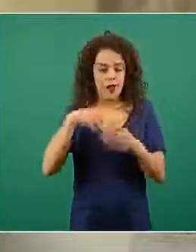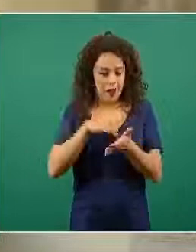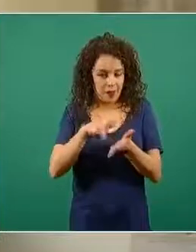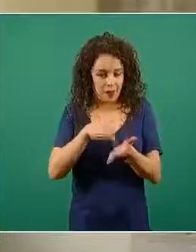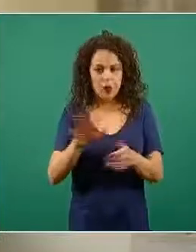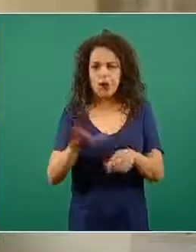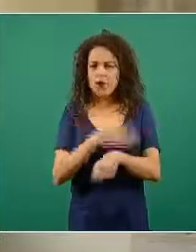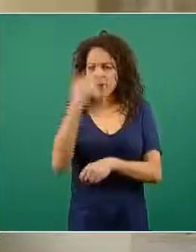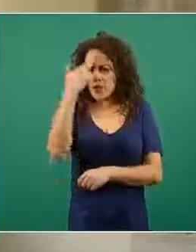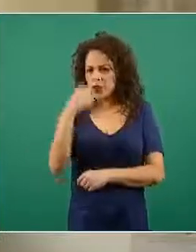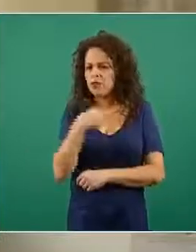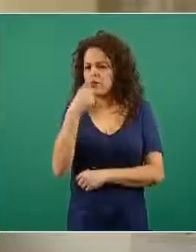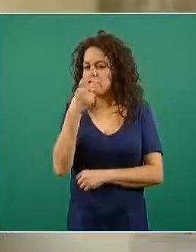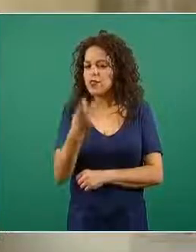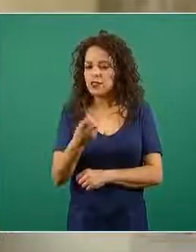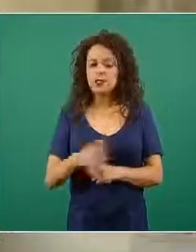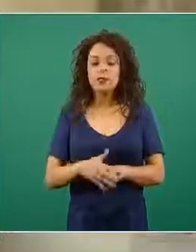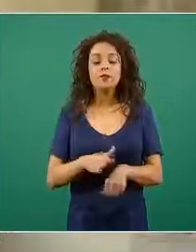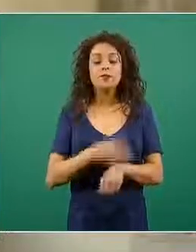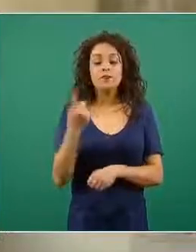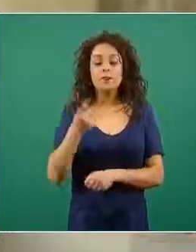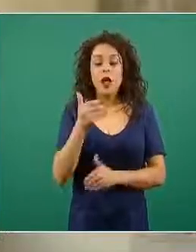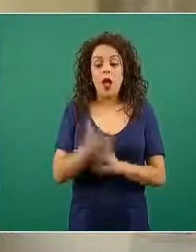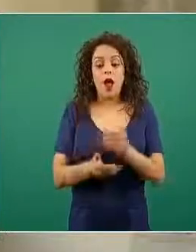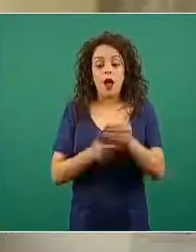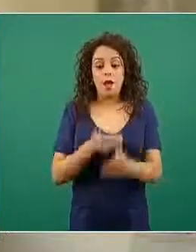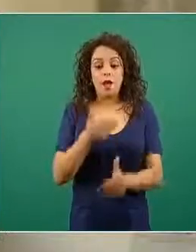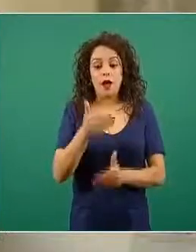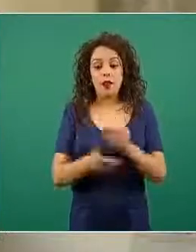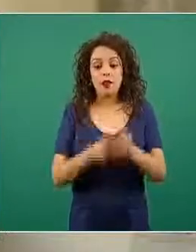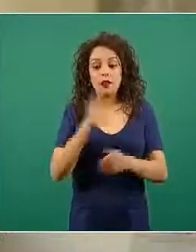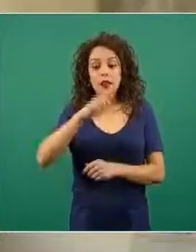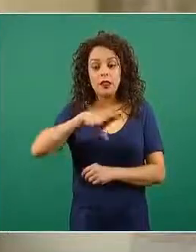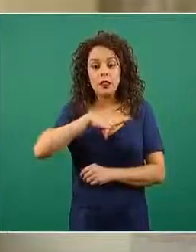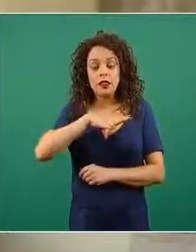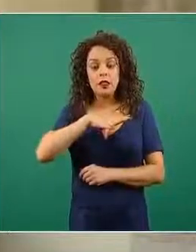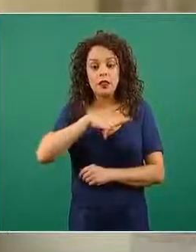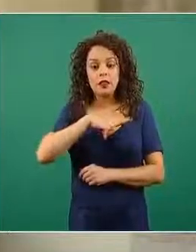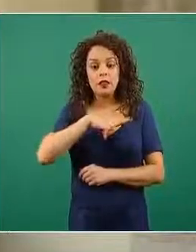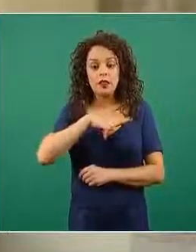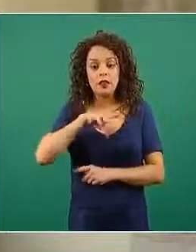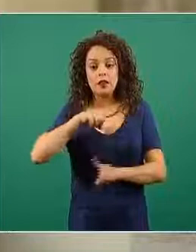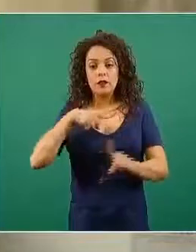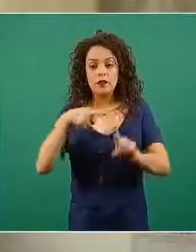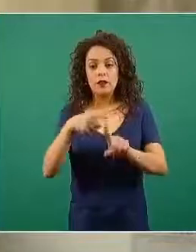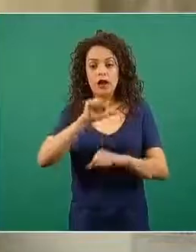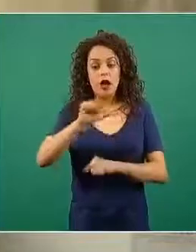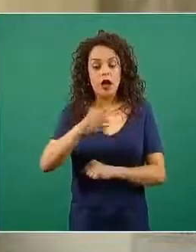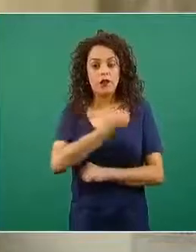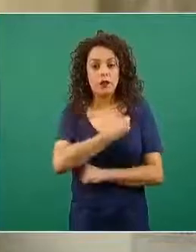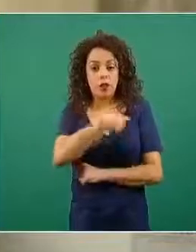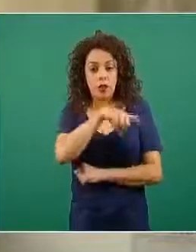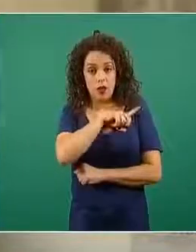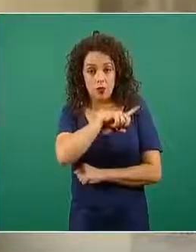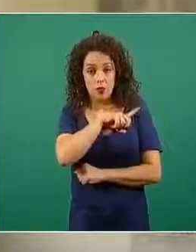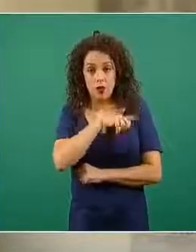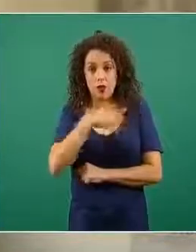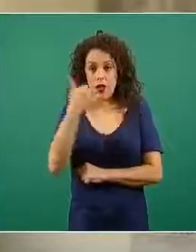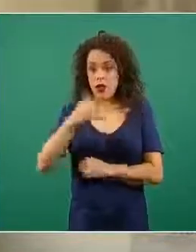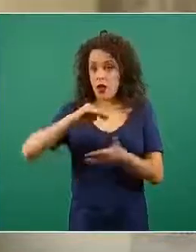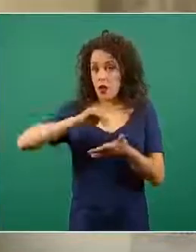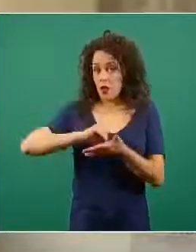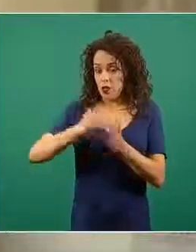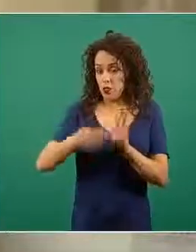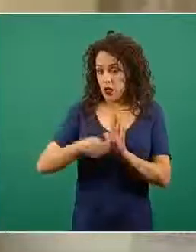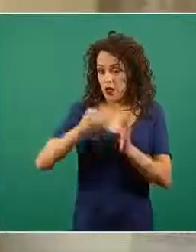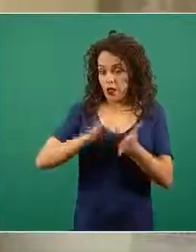porque los avances que se han podido tener en el aspecto de salud y en el aspecto de las estrategias que